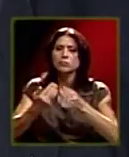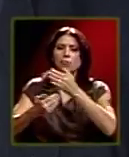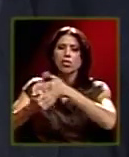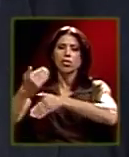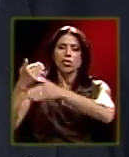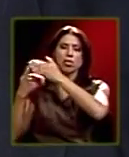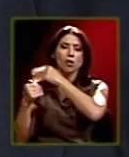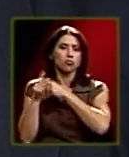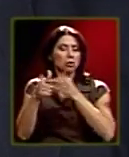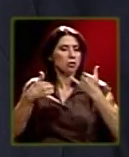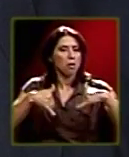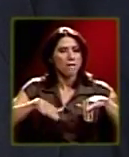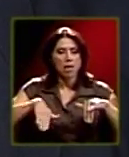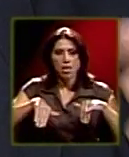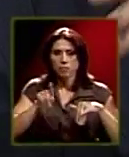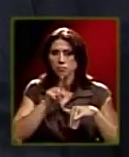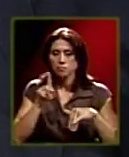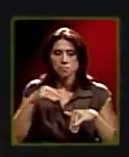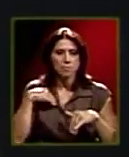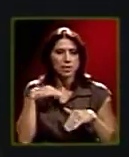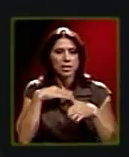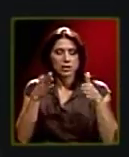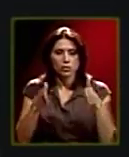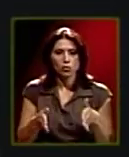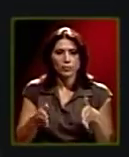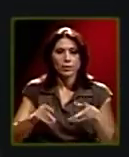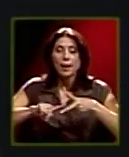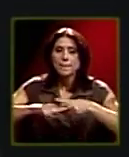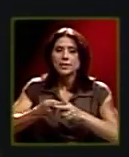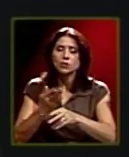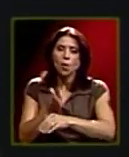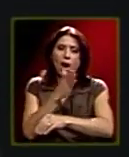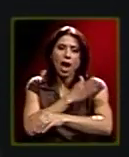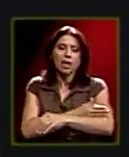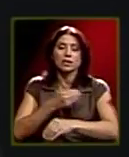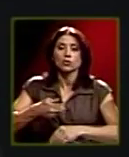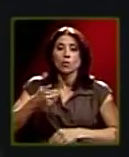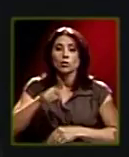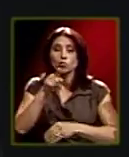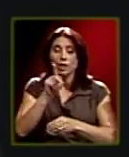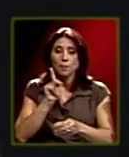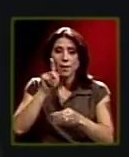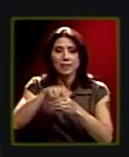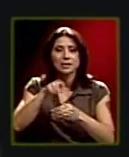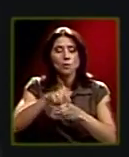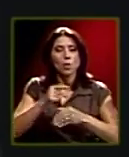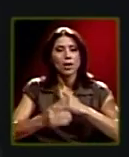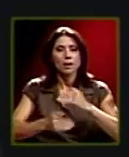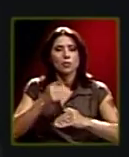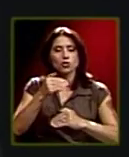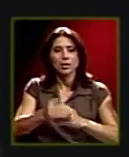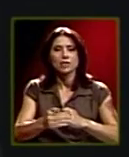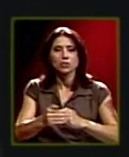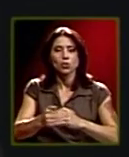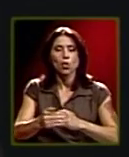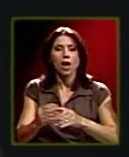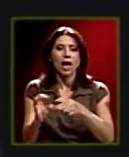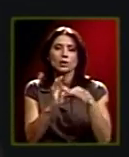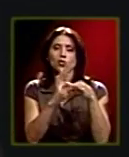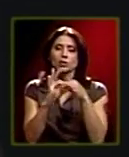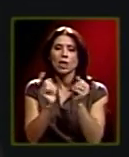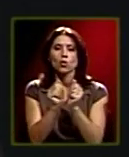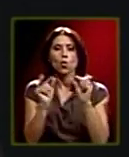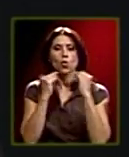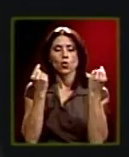ministro, y empezó mucho antes cuando usted creo que participó de manera tangencial en el proceso, asociado con un